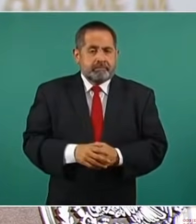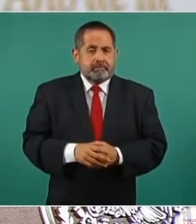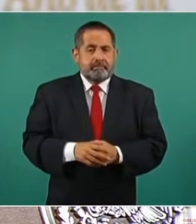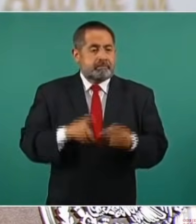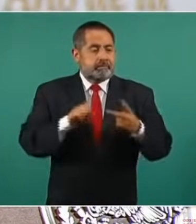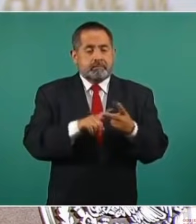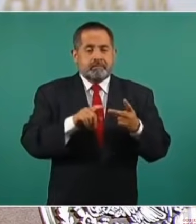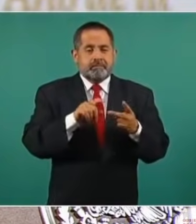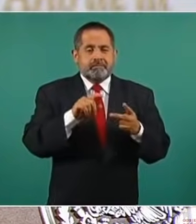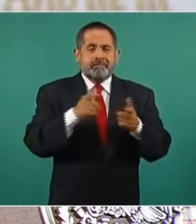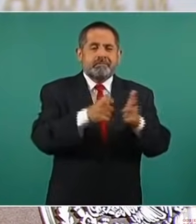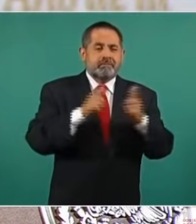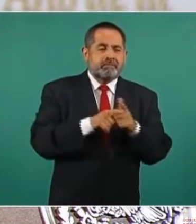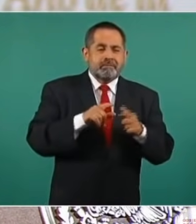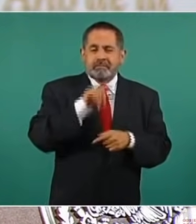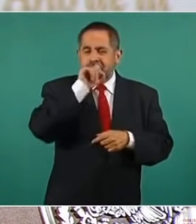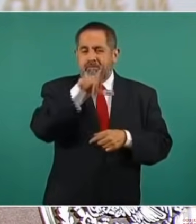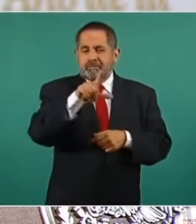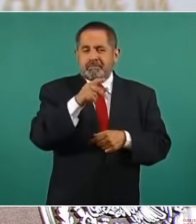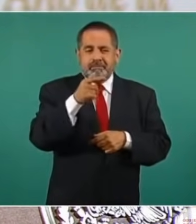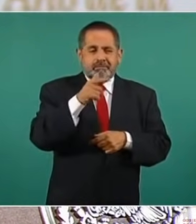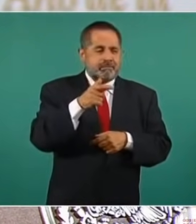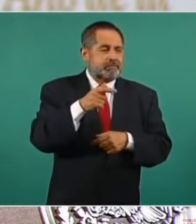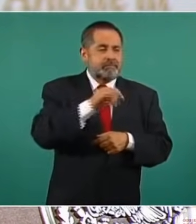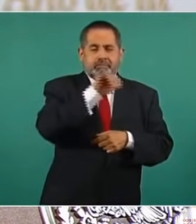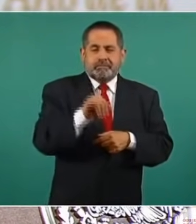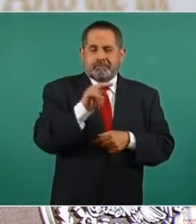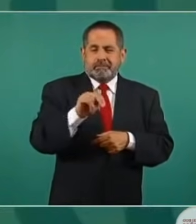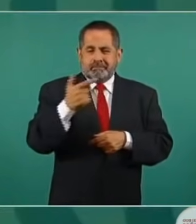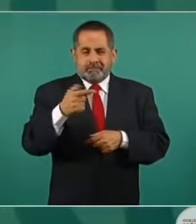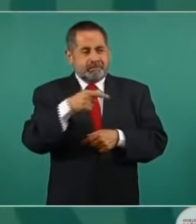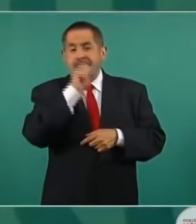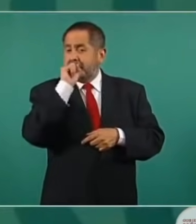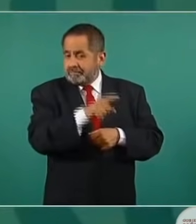El Jalisco, lo mismo.